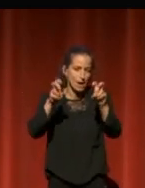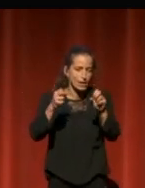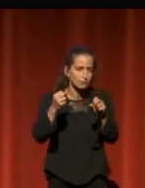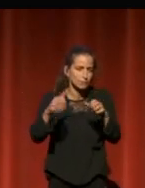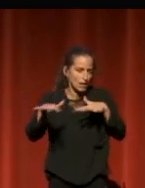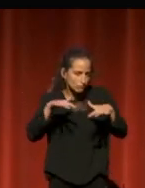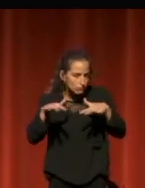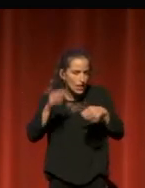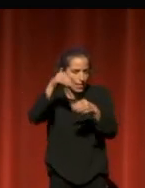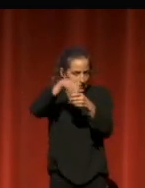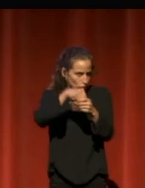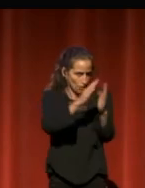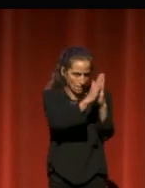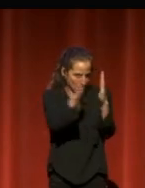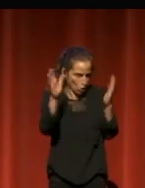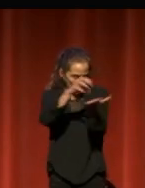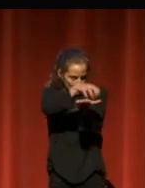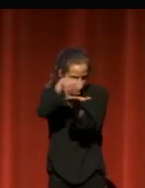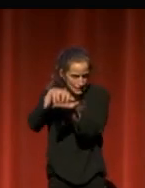en bibliotecas.